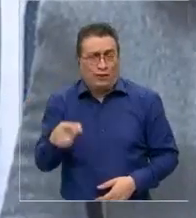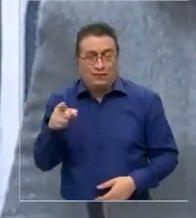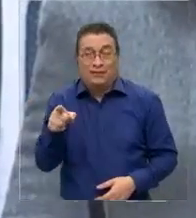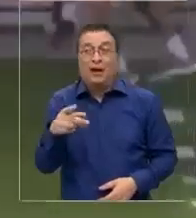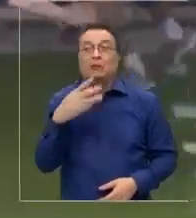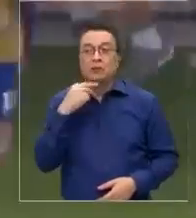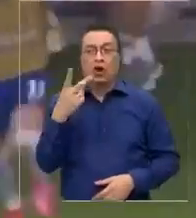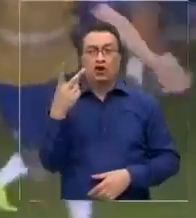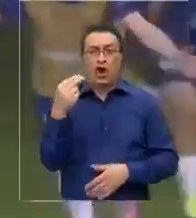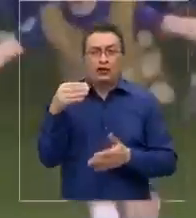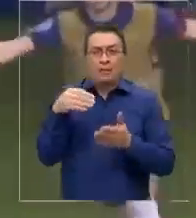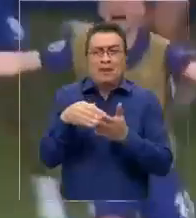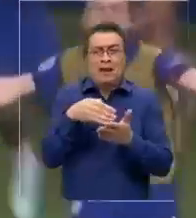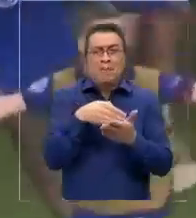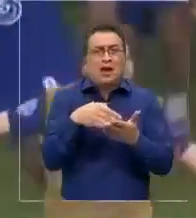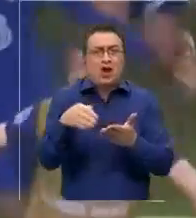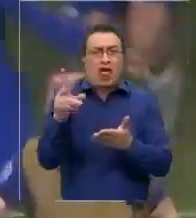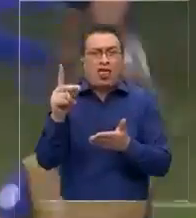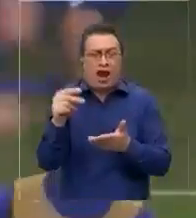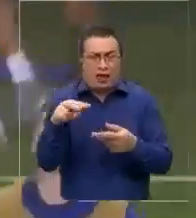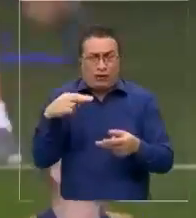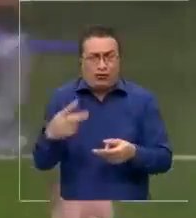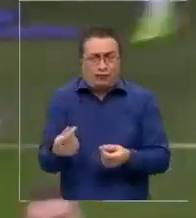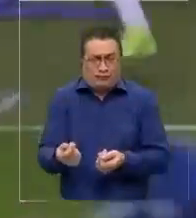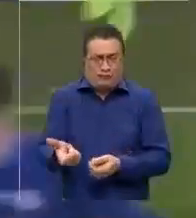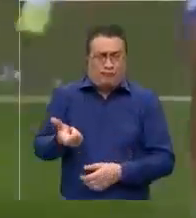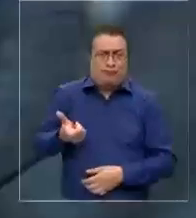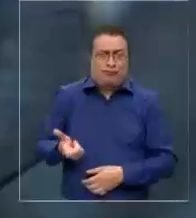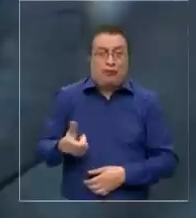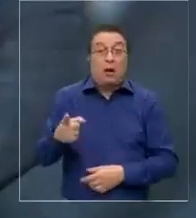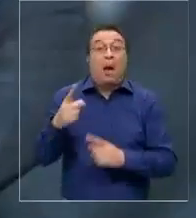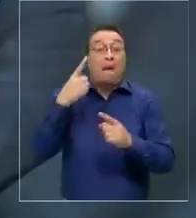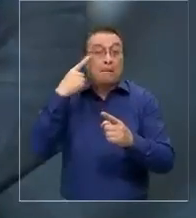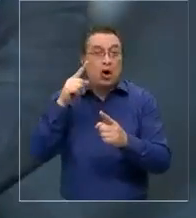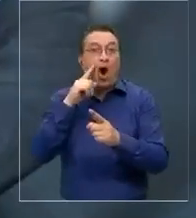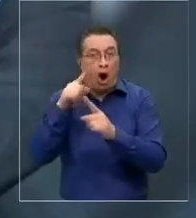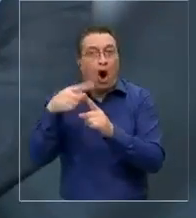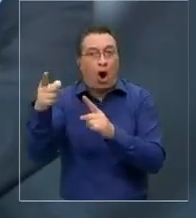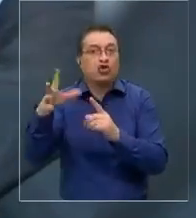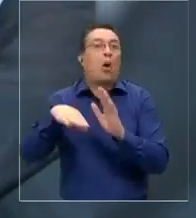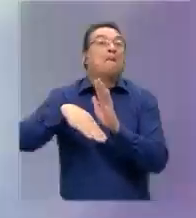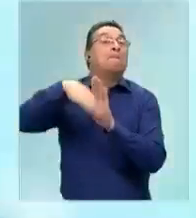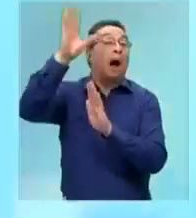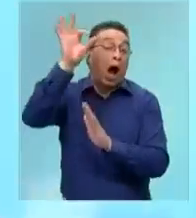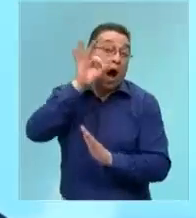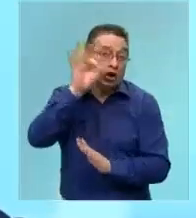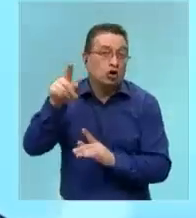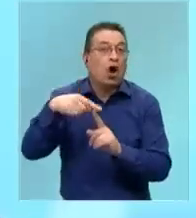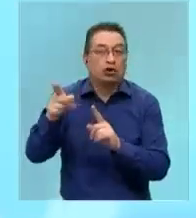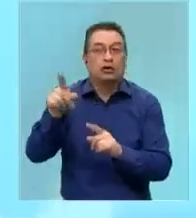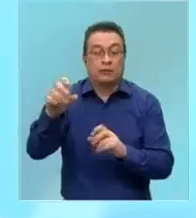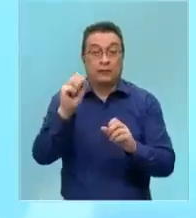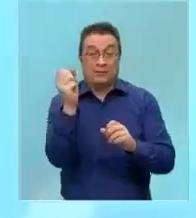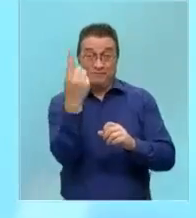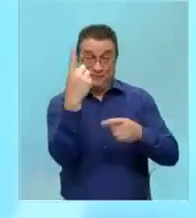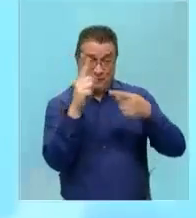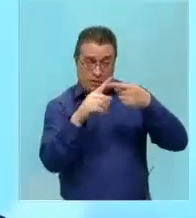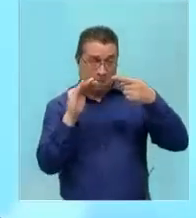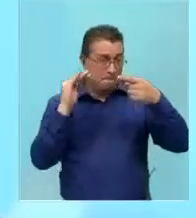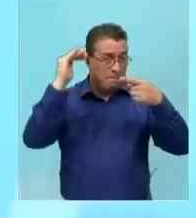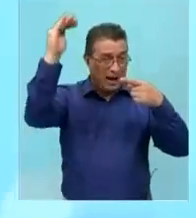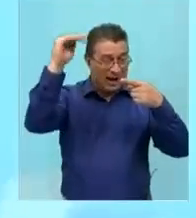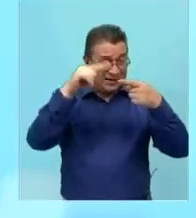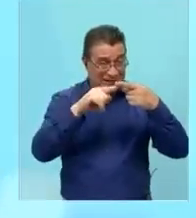los $12,000 millones y eso que está lejos de ser el oligarca más adinerado de Rusia. El puesto número uno, según la